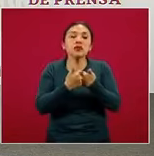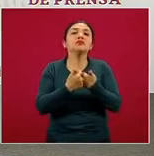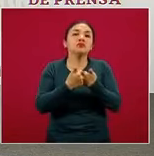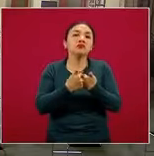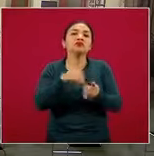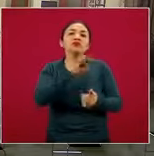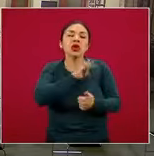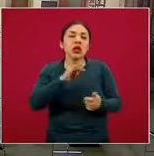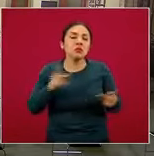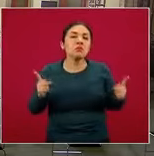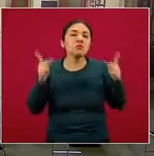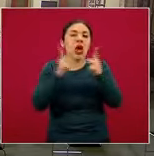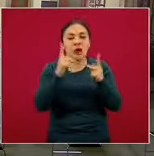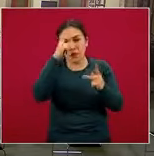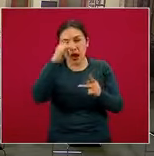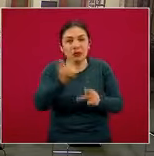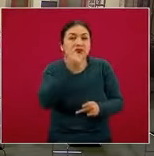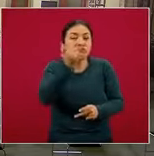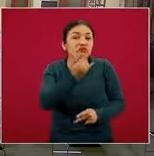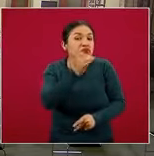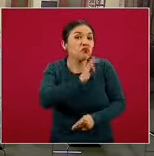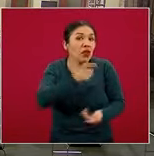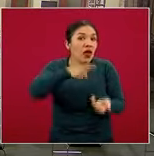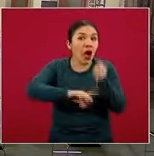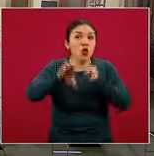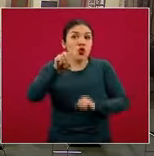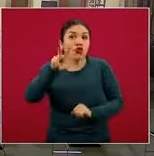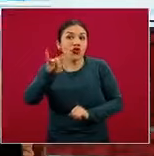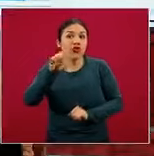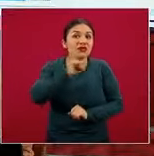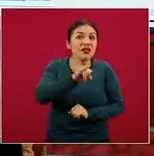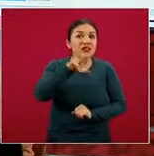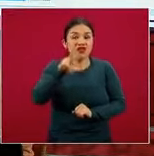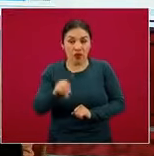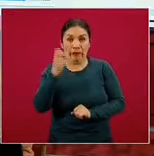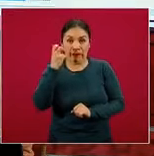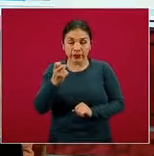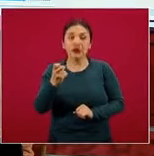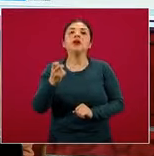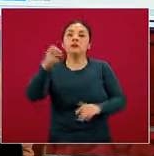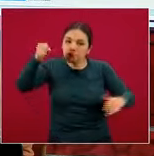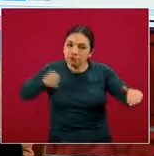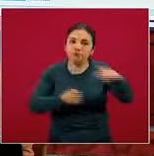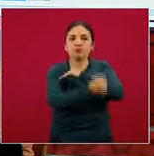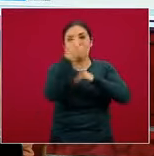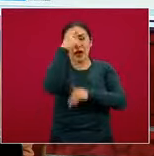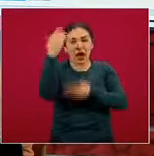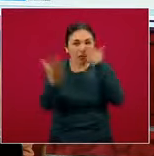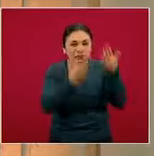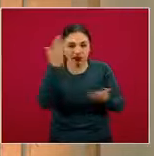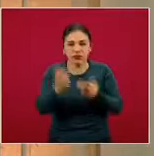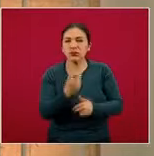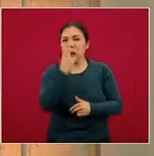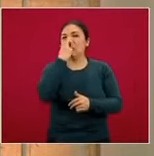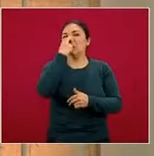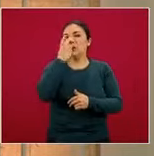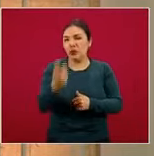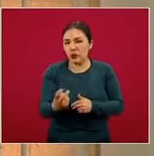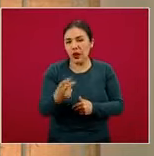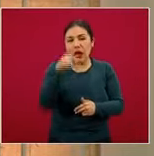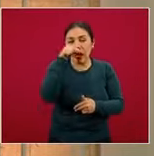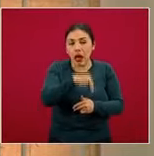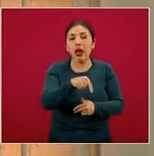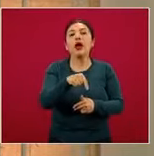con los datos para ser clasificados como casos sospechosos de COVID y entonces ingresan a este procedimiento a través del